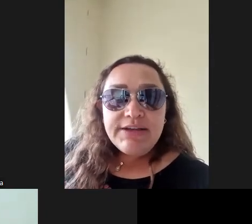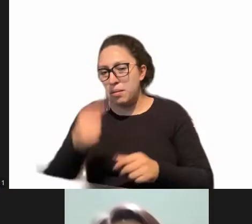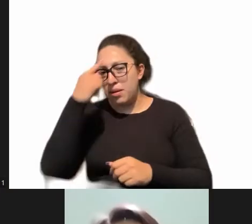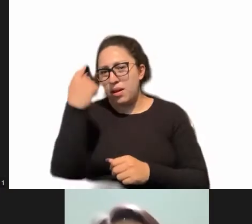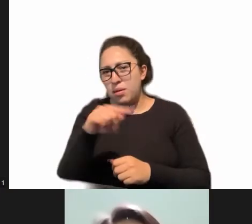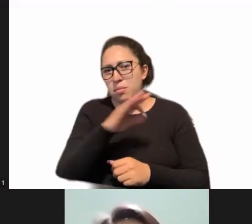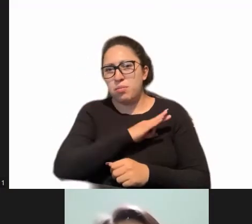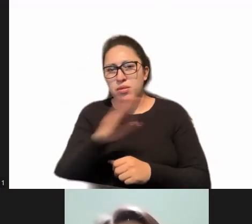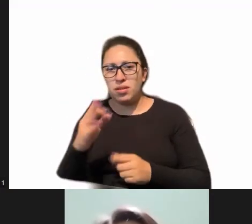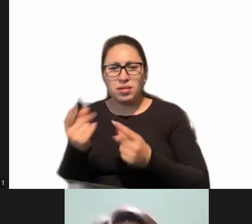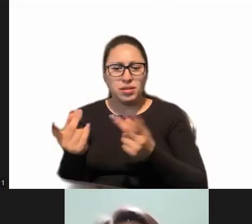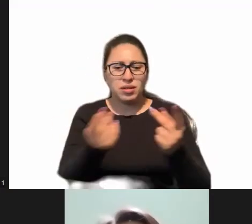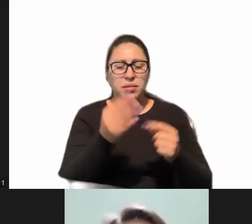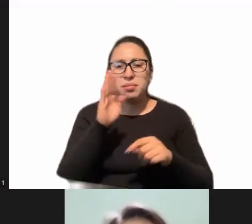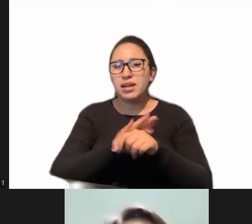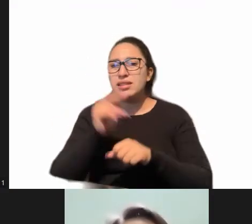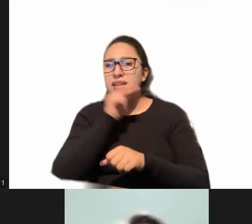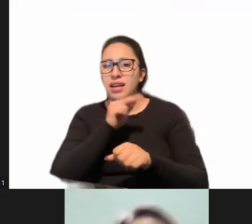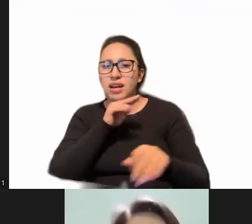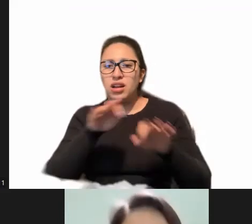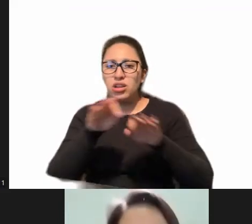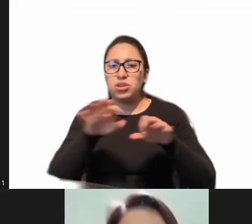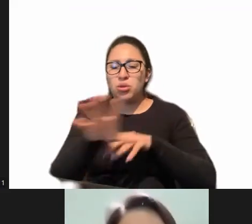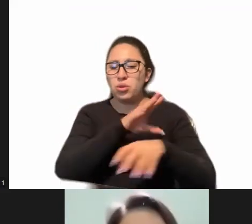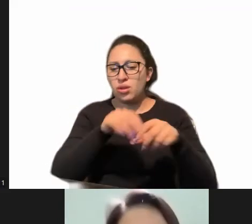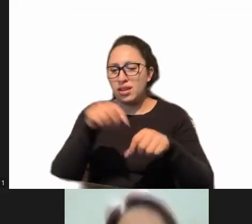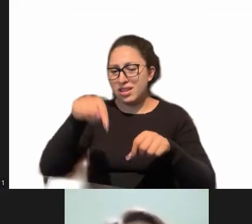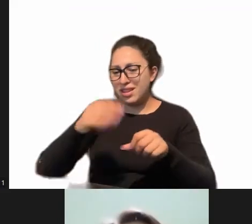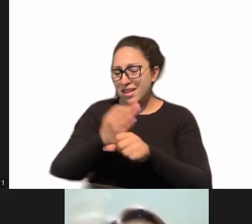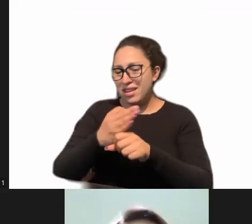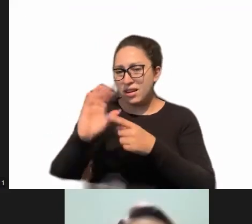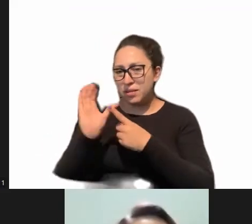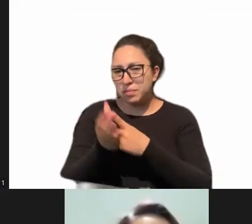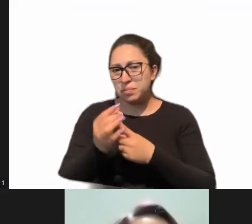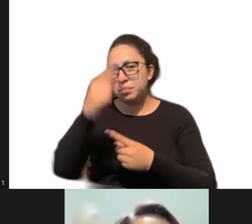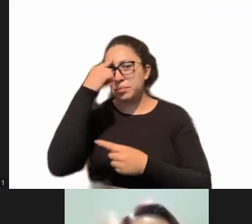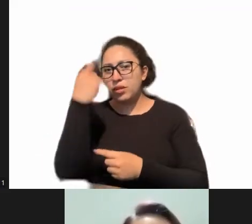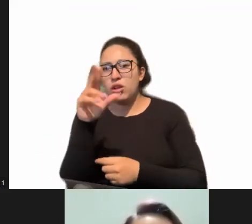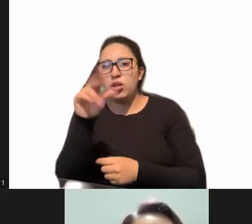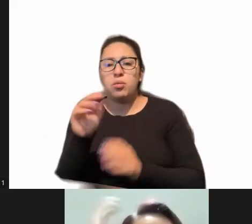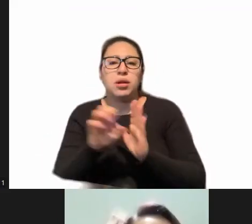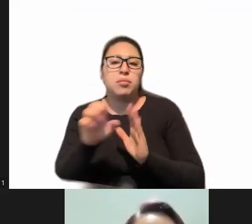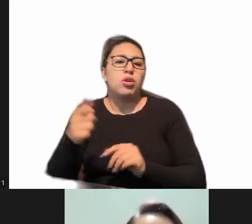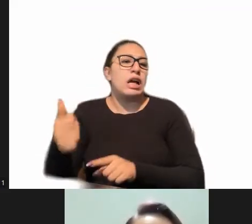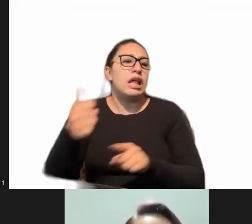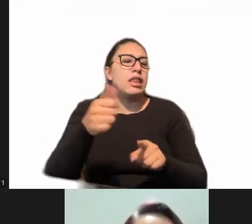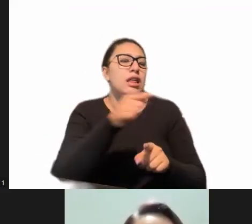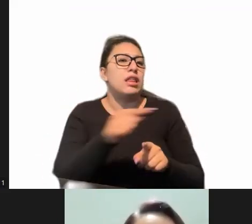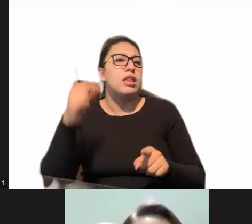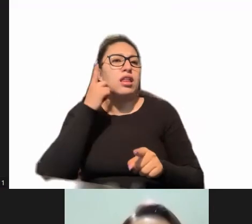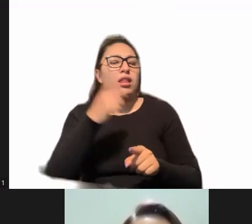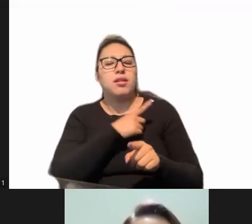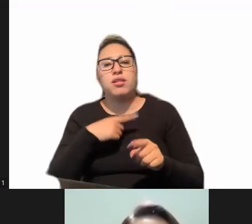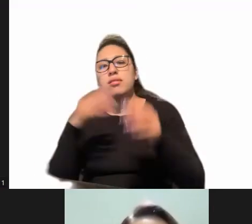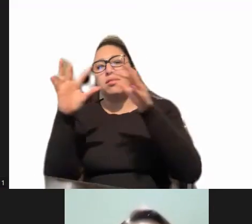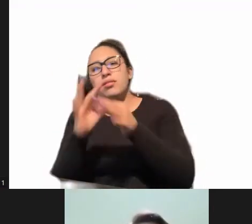ser eficientes en el ámbito legislativo y no cada diputada o diputado pues tenga que venir a